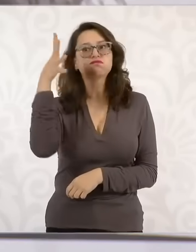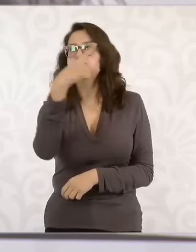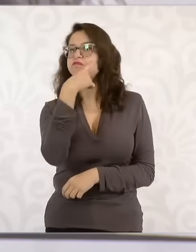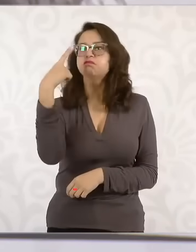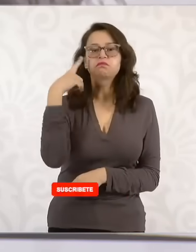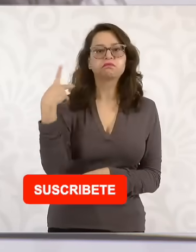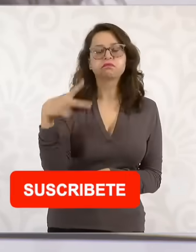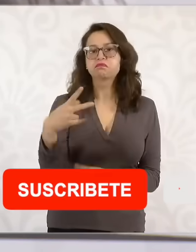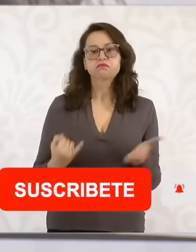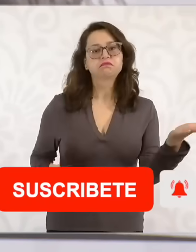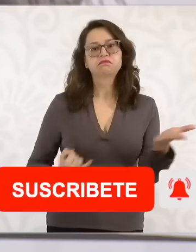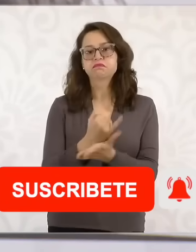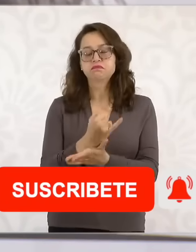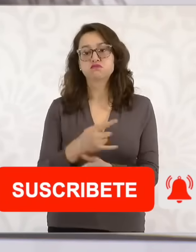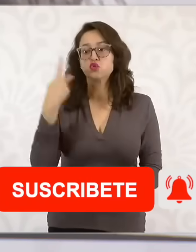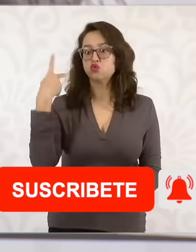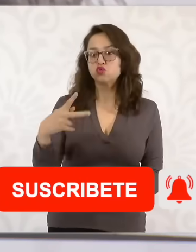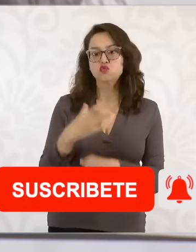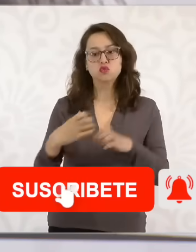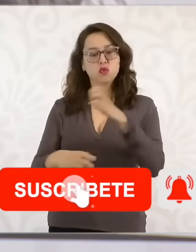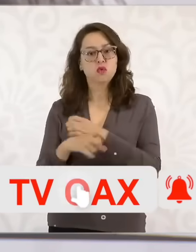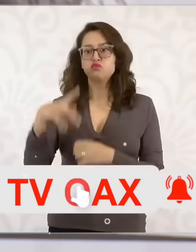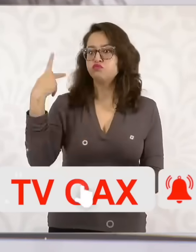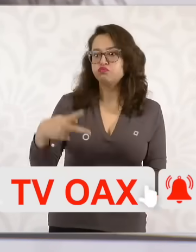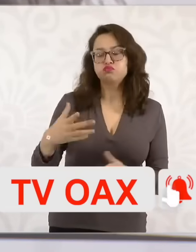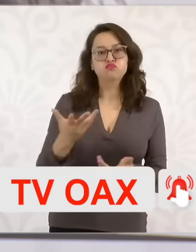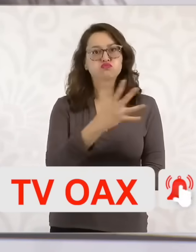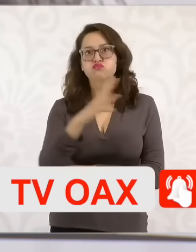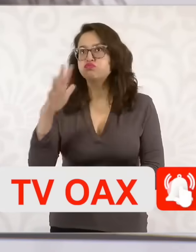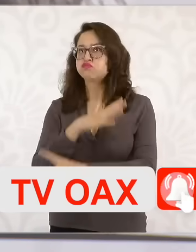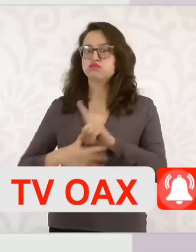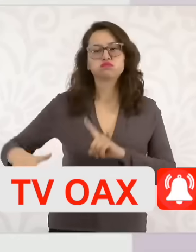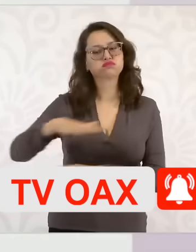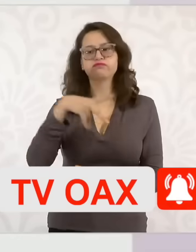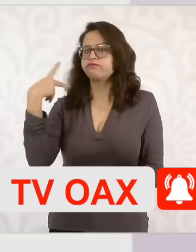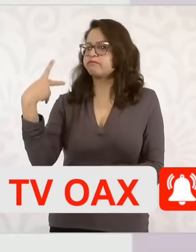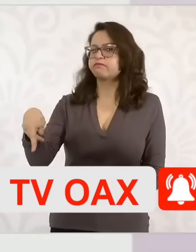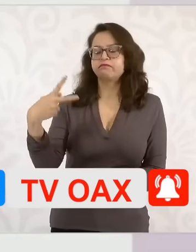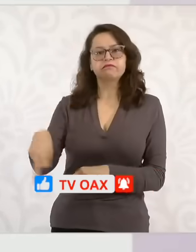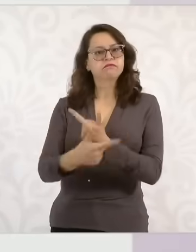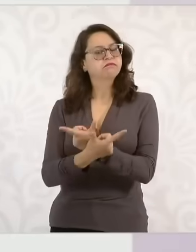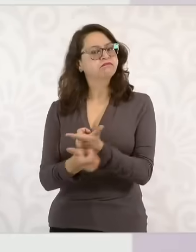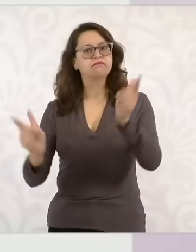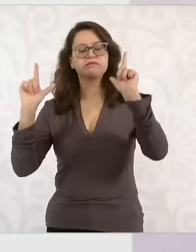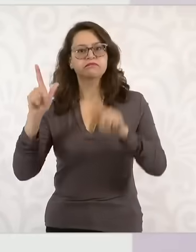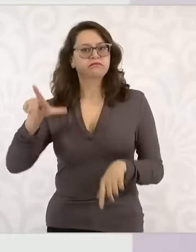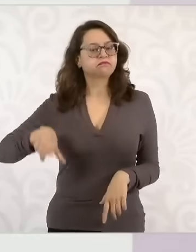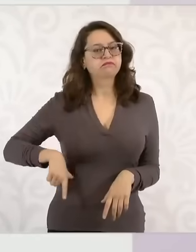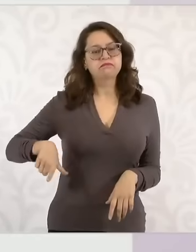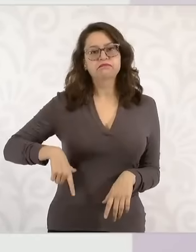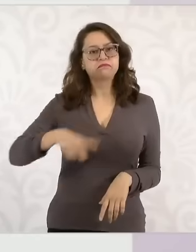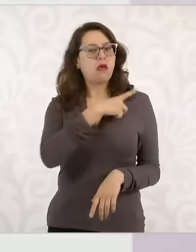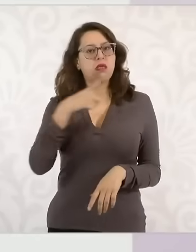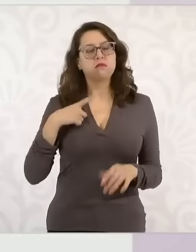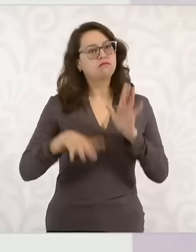ejercer soberanía sobre sus recursos naturales y definir libremente su forma de gobierno.